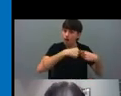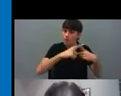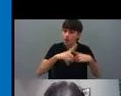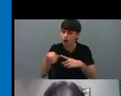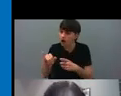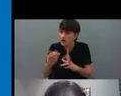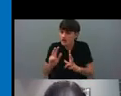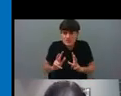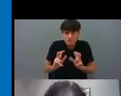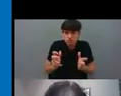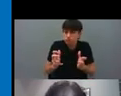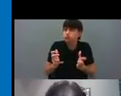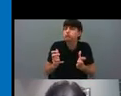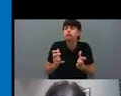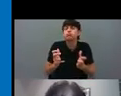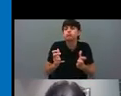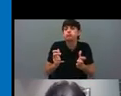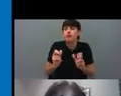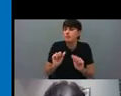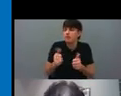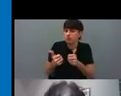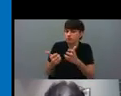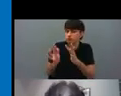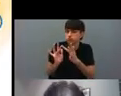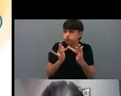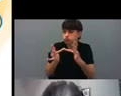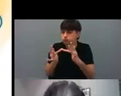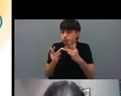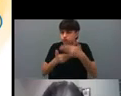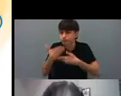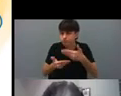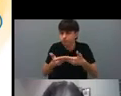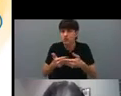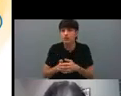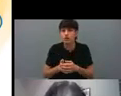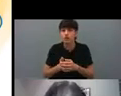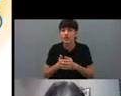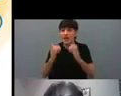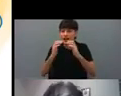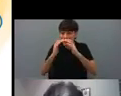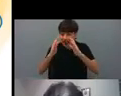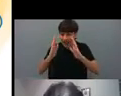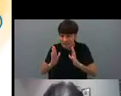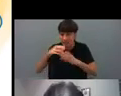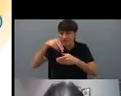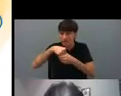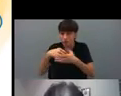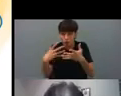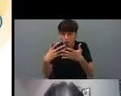empezó a girar a su alrededor. Todo en nuestro hogar tiene huellas de los